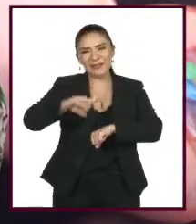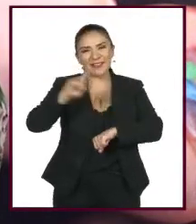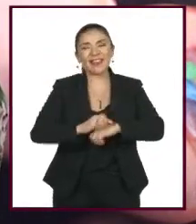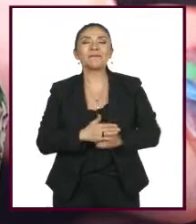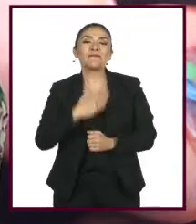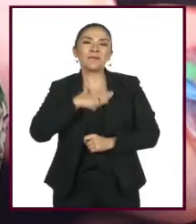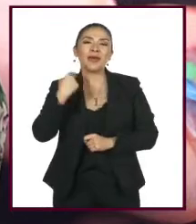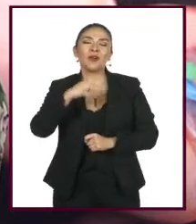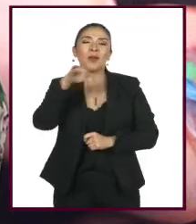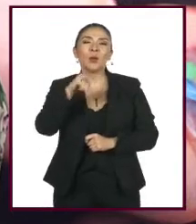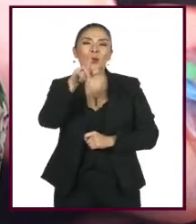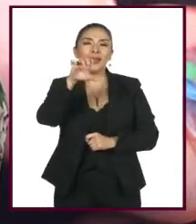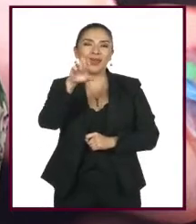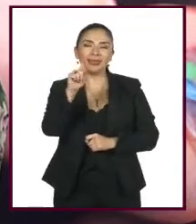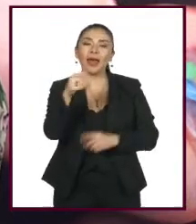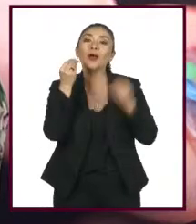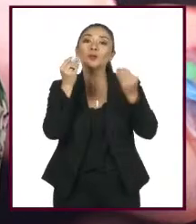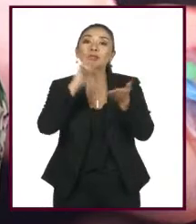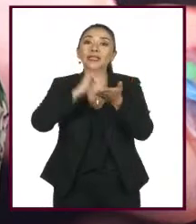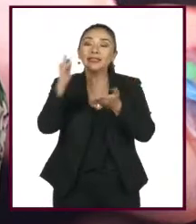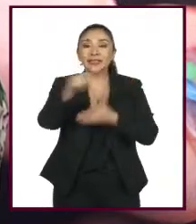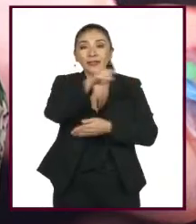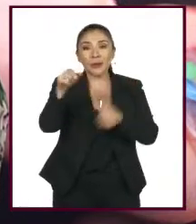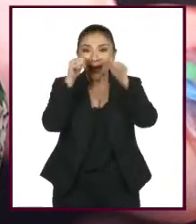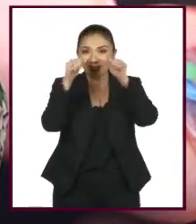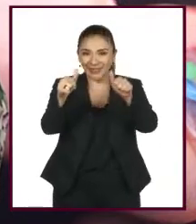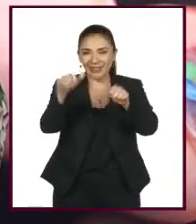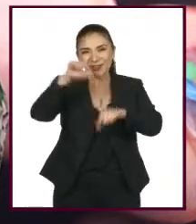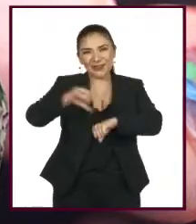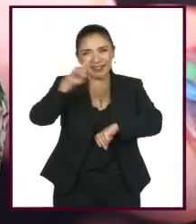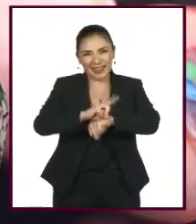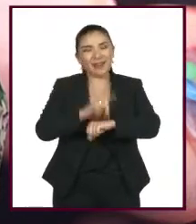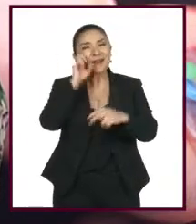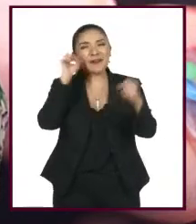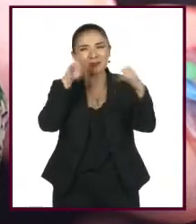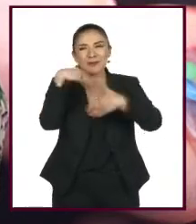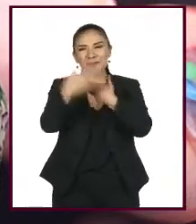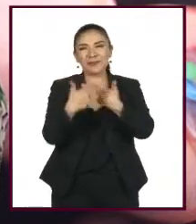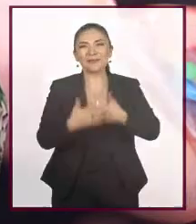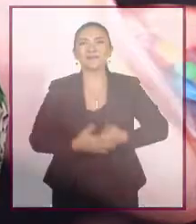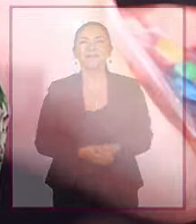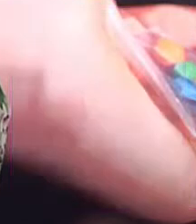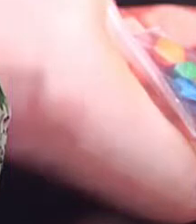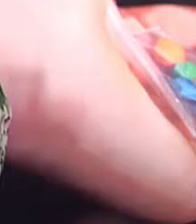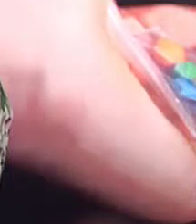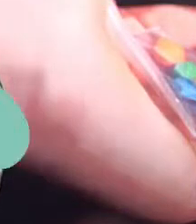Yo soy Julieta Mendoza y les agradezco su presencia, como siempre. Nos vemos la próxima.